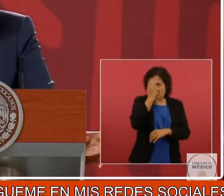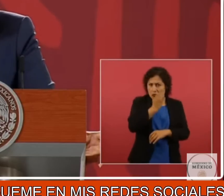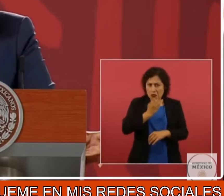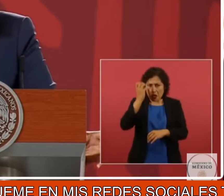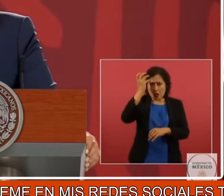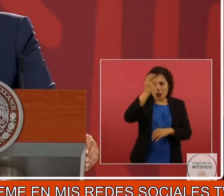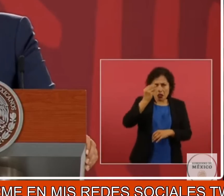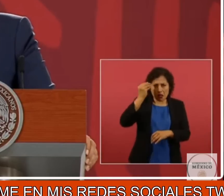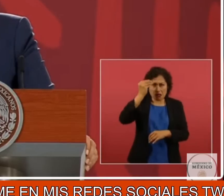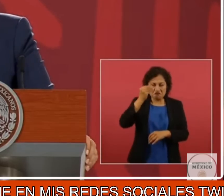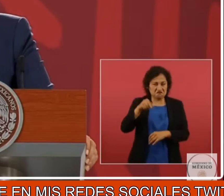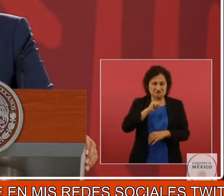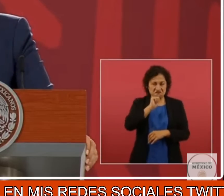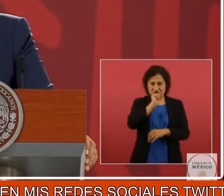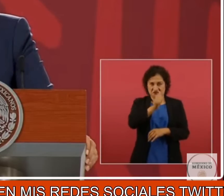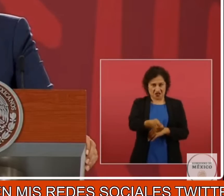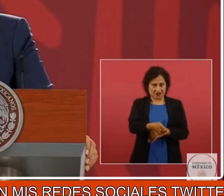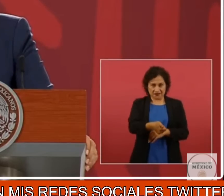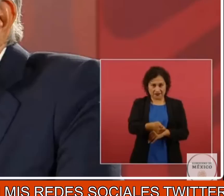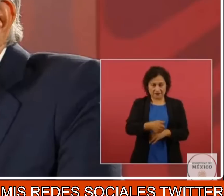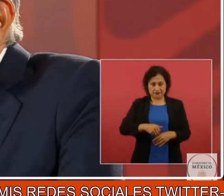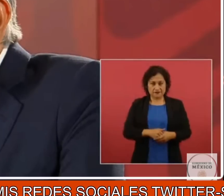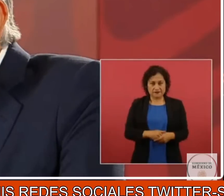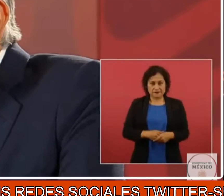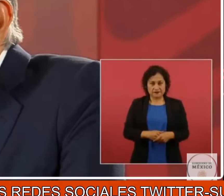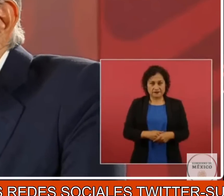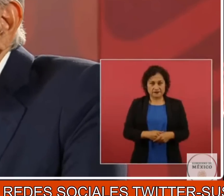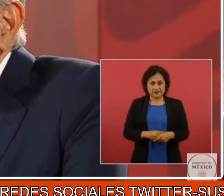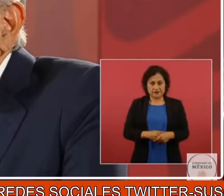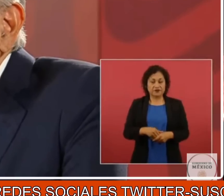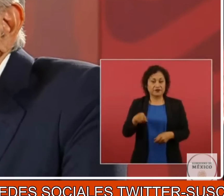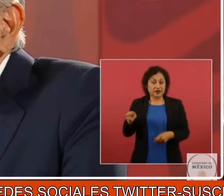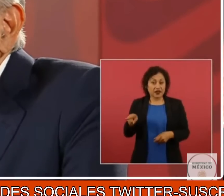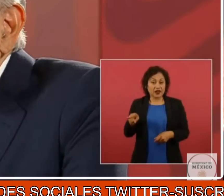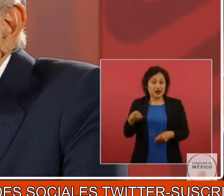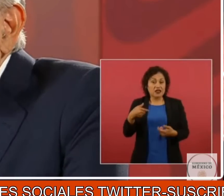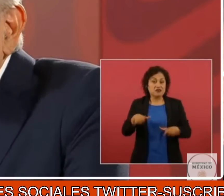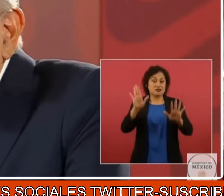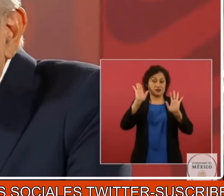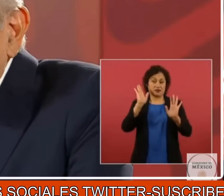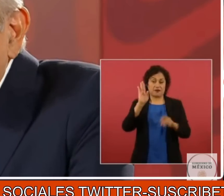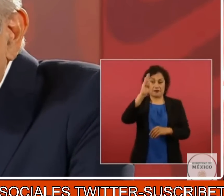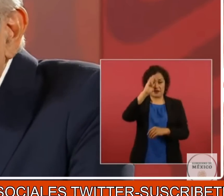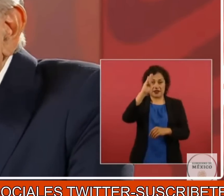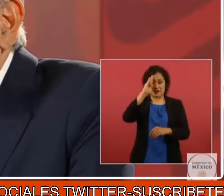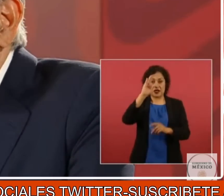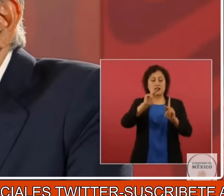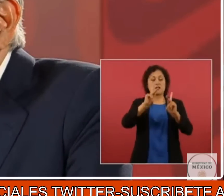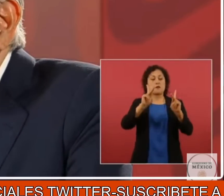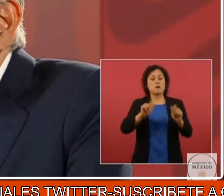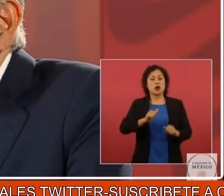y sin pensar que la paz es fruto de la justicia, entrando,